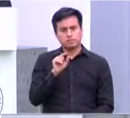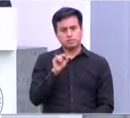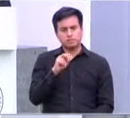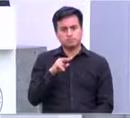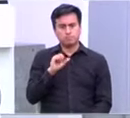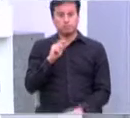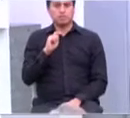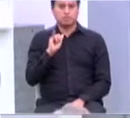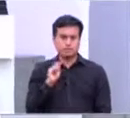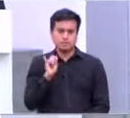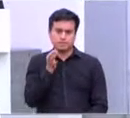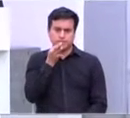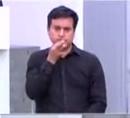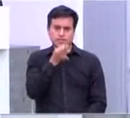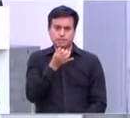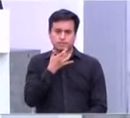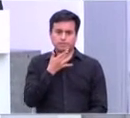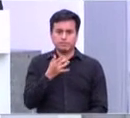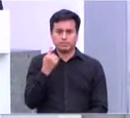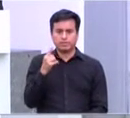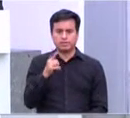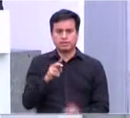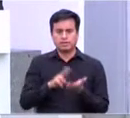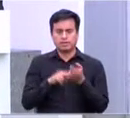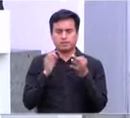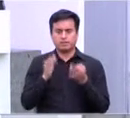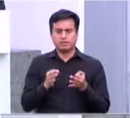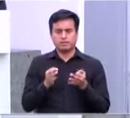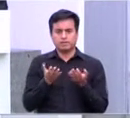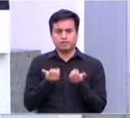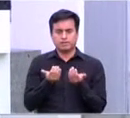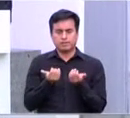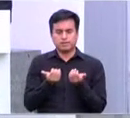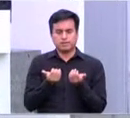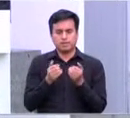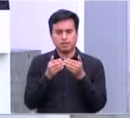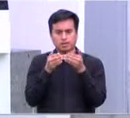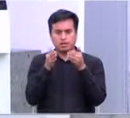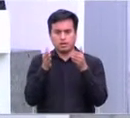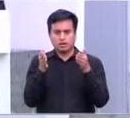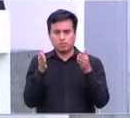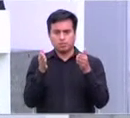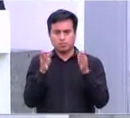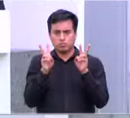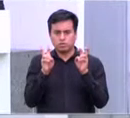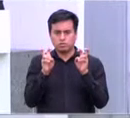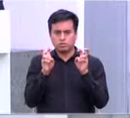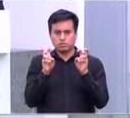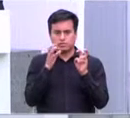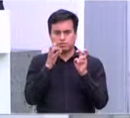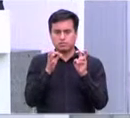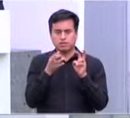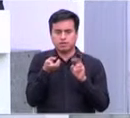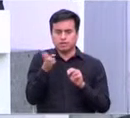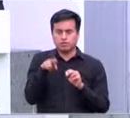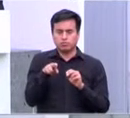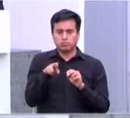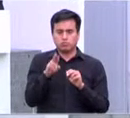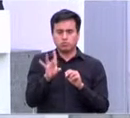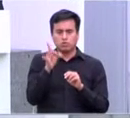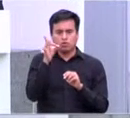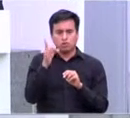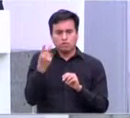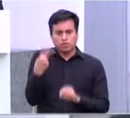se dice que esta realidad requiere abro comillas el redescubrimiento de valores